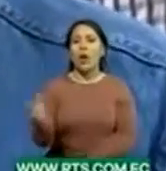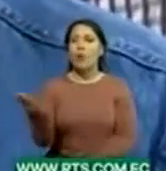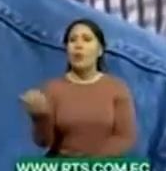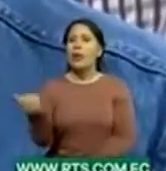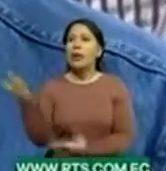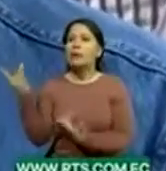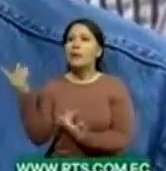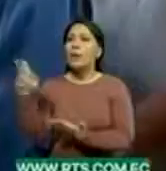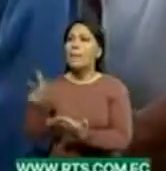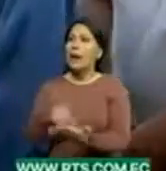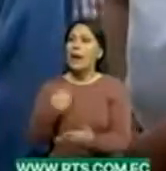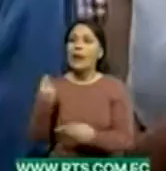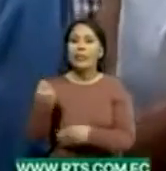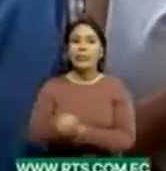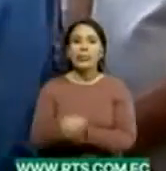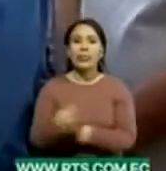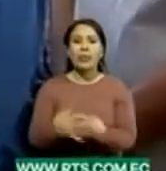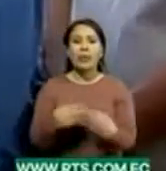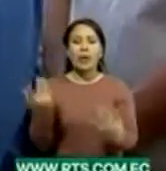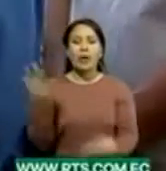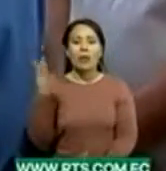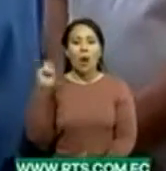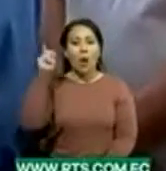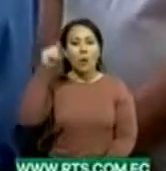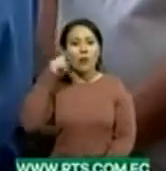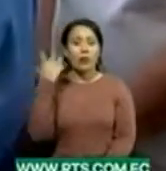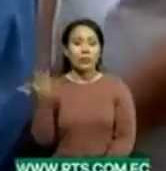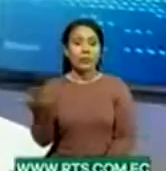esperando que nos paguen nuestro dinero. Informó Adriana Méndez.